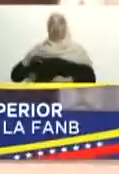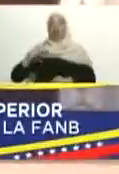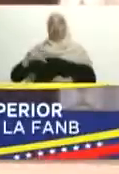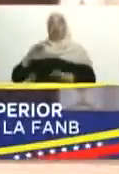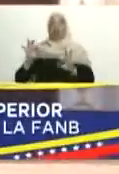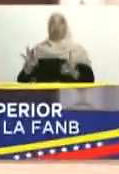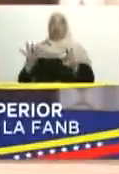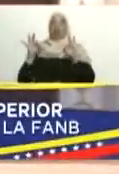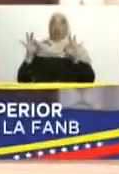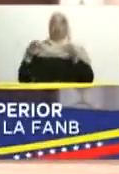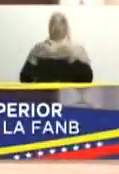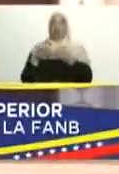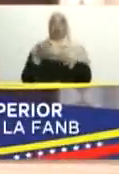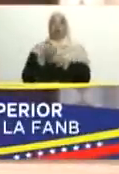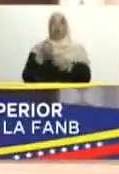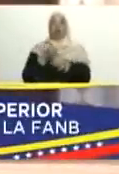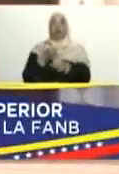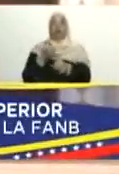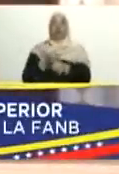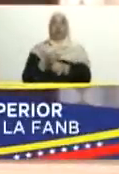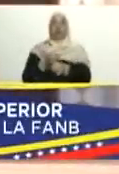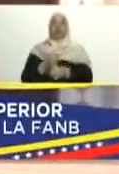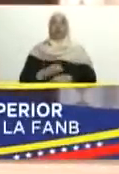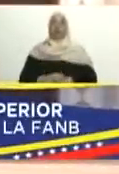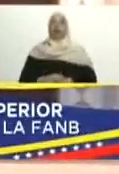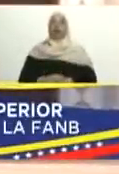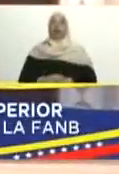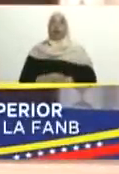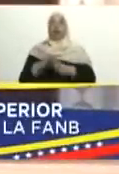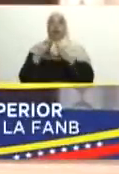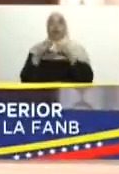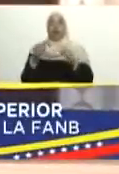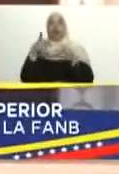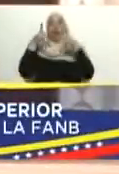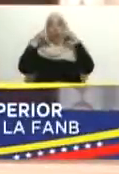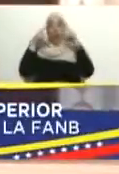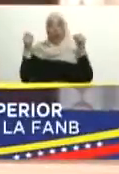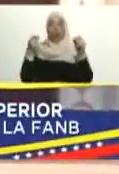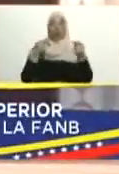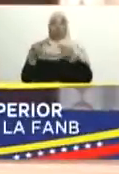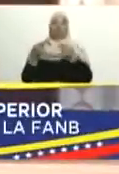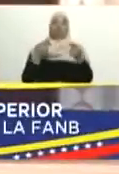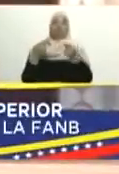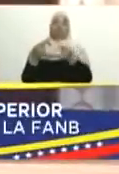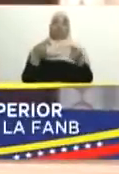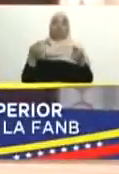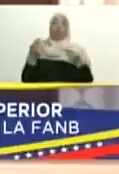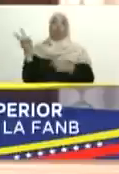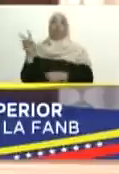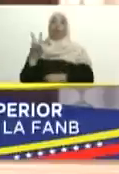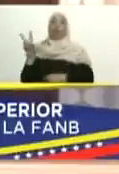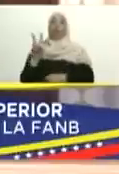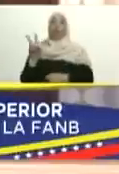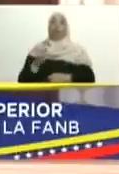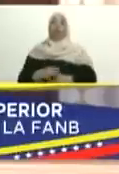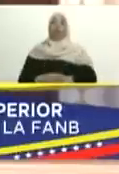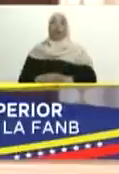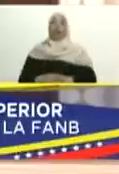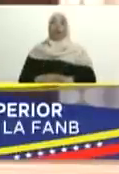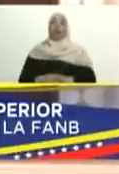a esta reunión de trabajo, revisando toda la inteligencia y contrainteligencia del país